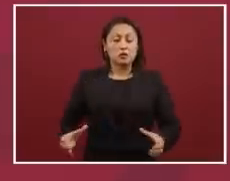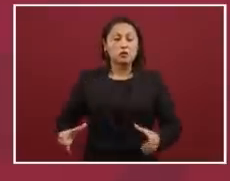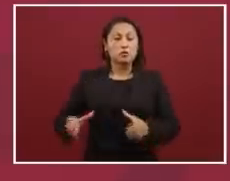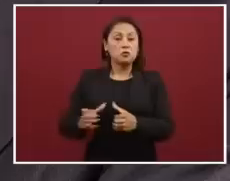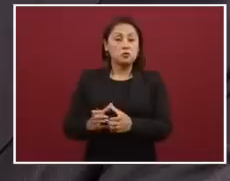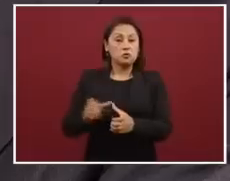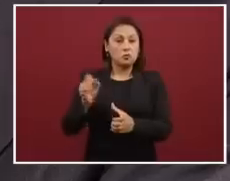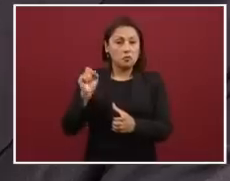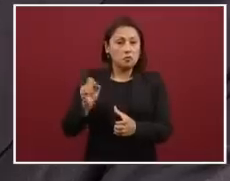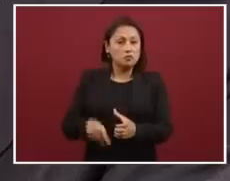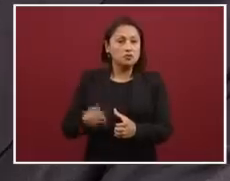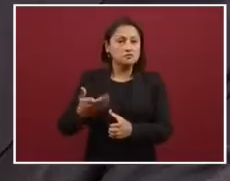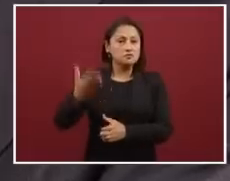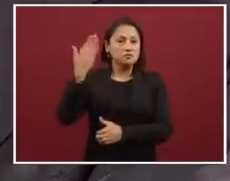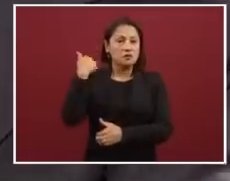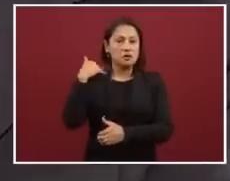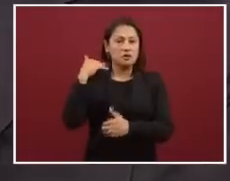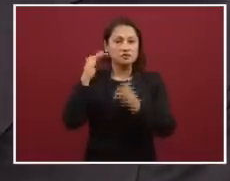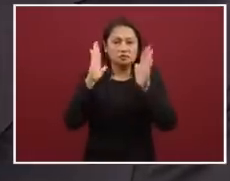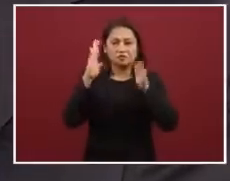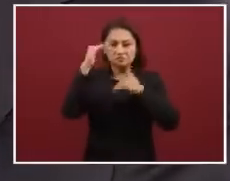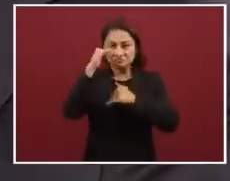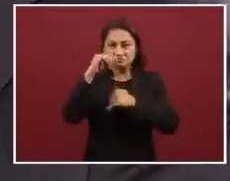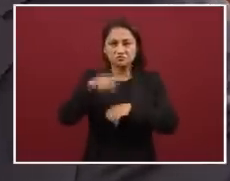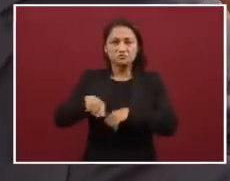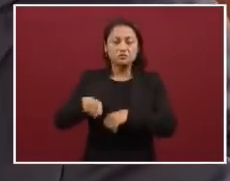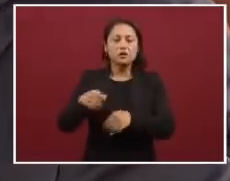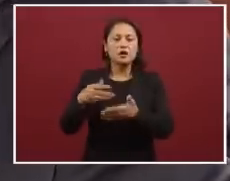corruptos, no podrían